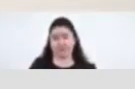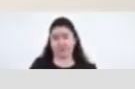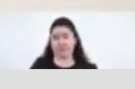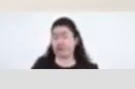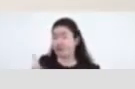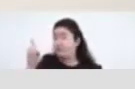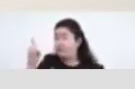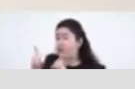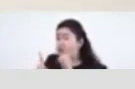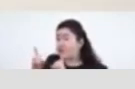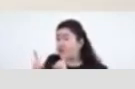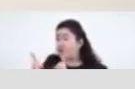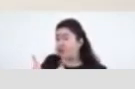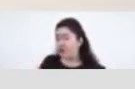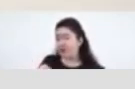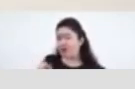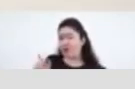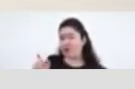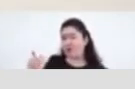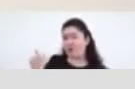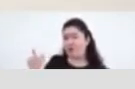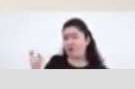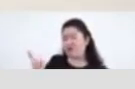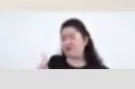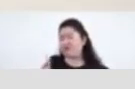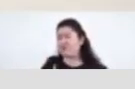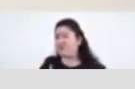Una duda más, ¿cuándo ocurrió esto? ¿Qué día?